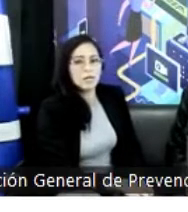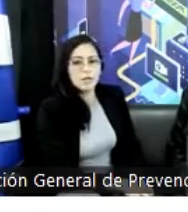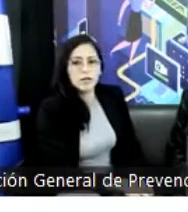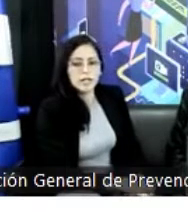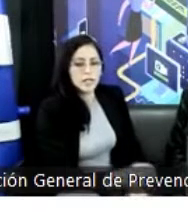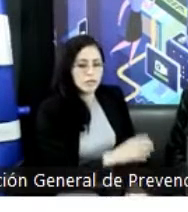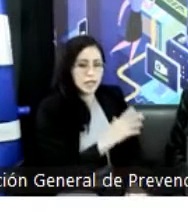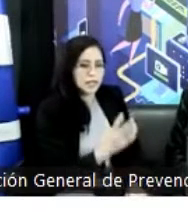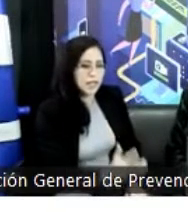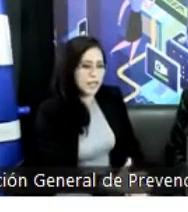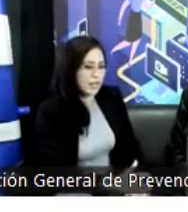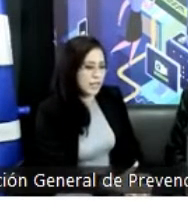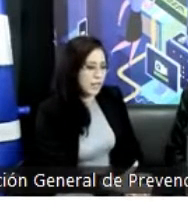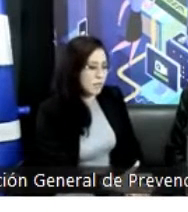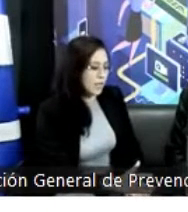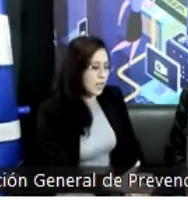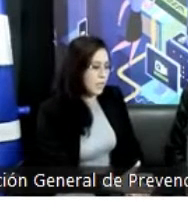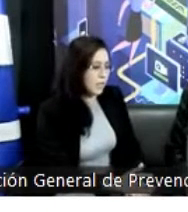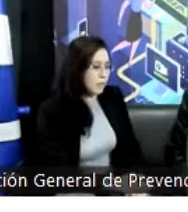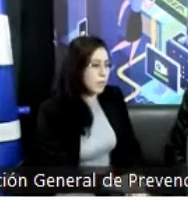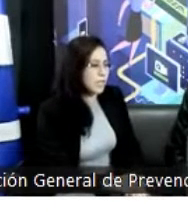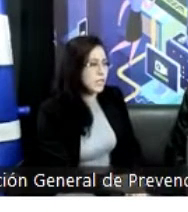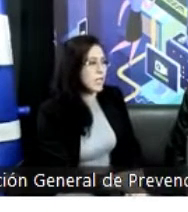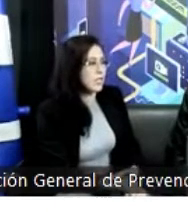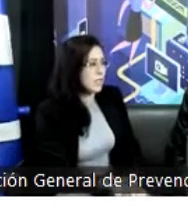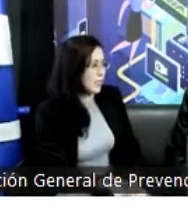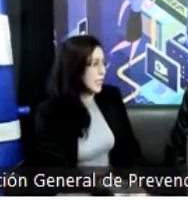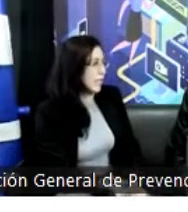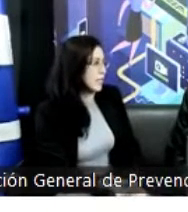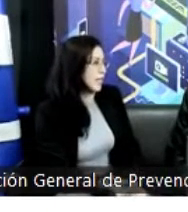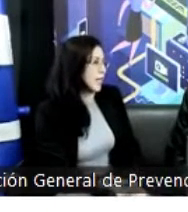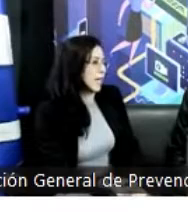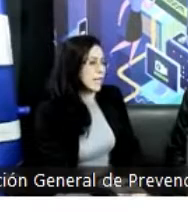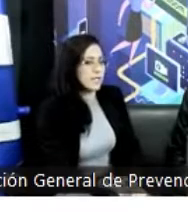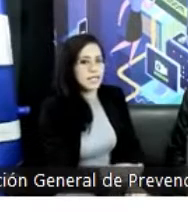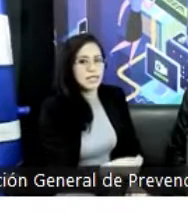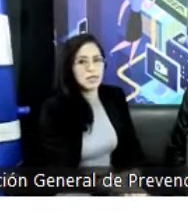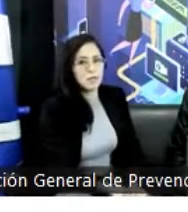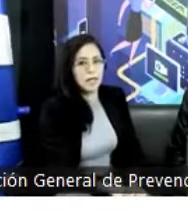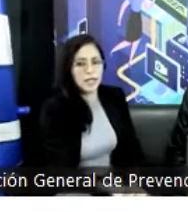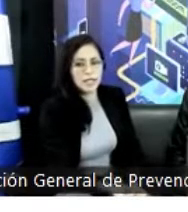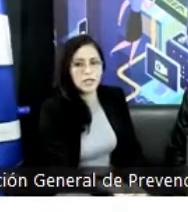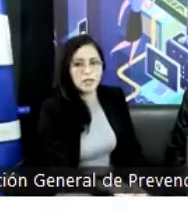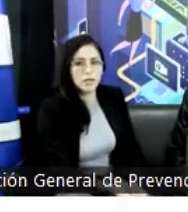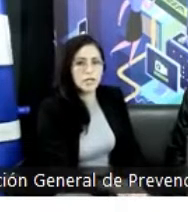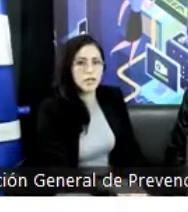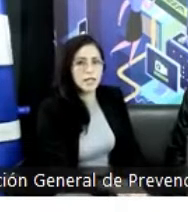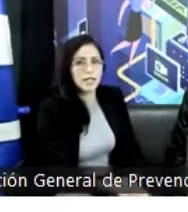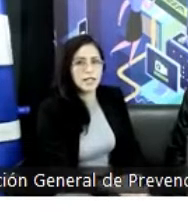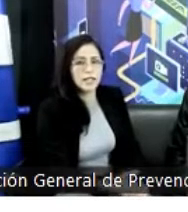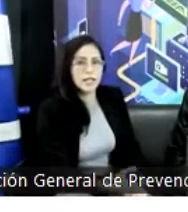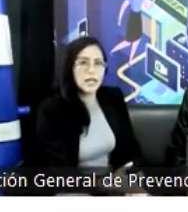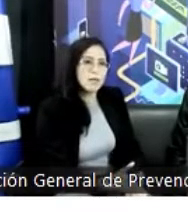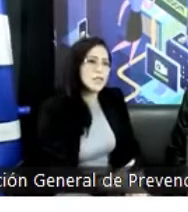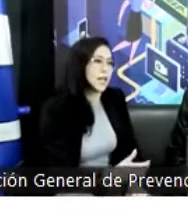Y pues bueno, es un antecedente que tenemos aquí muy preciso de estas técnicas y que gracias al Instituto para la Atención y Prevención de